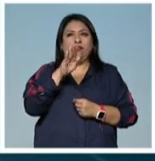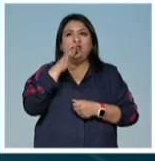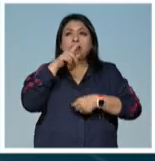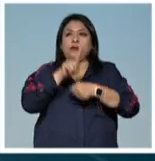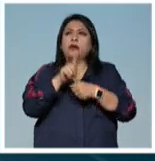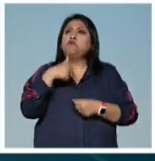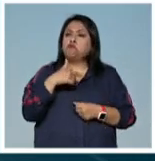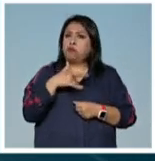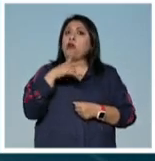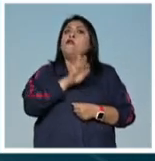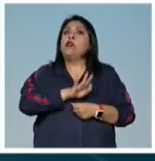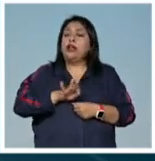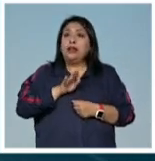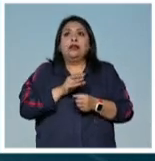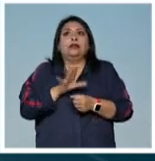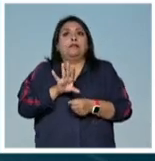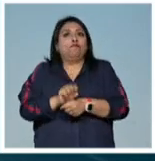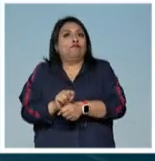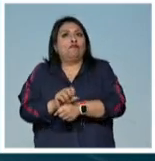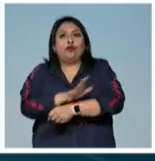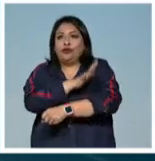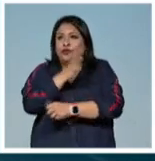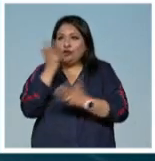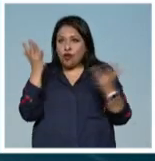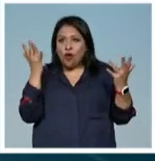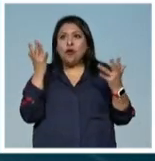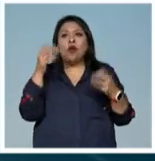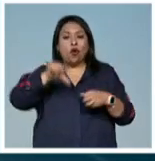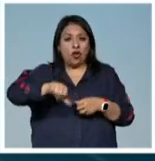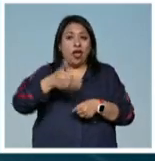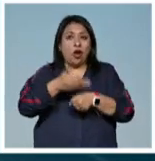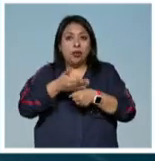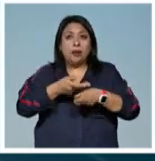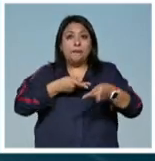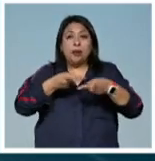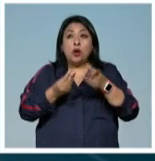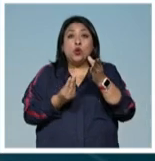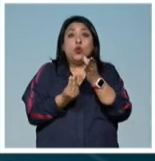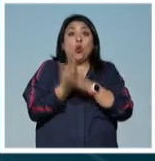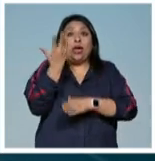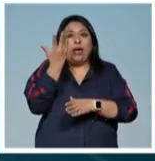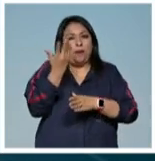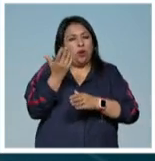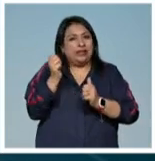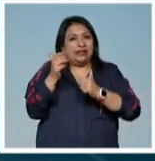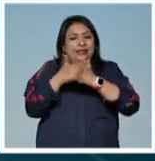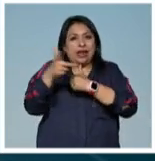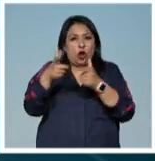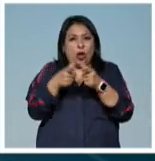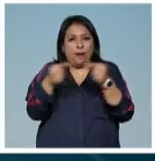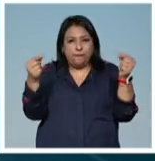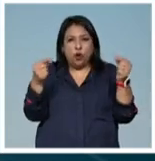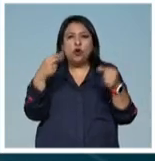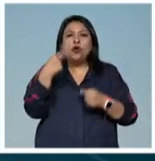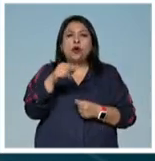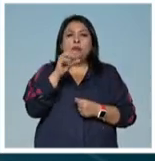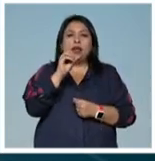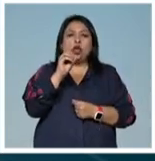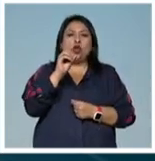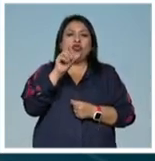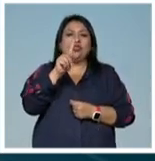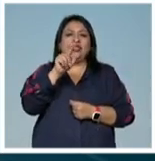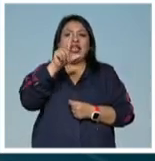muy feliz, muy emocionado porque estoy justo ahora preparando mi debut en Japón con la ópera Otello de